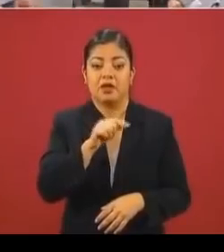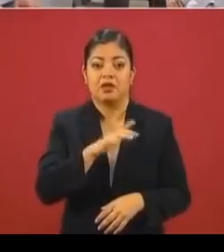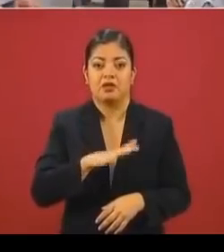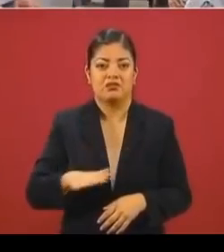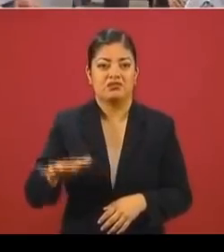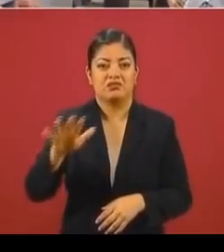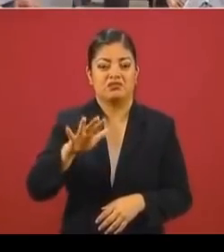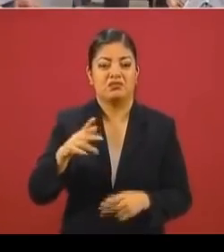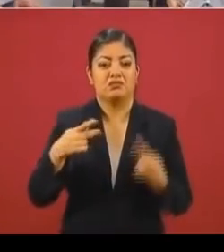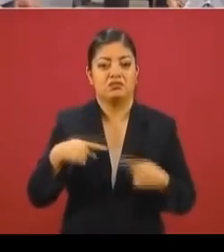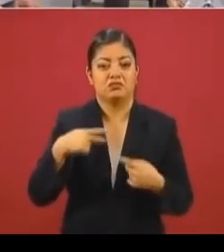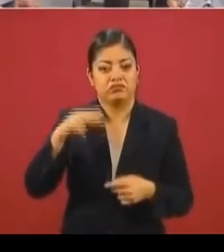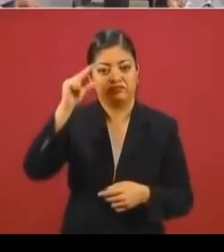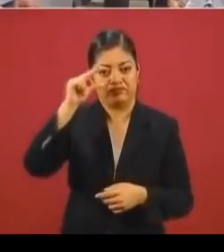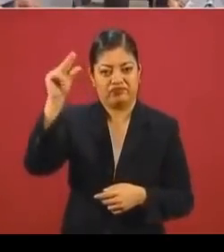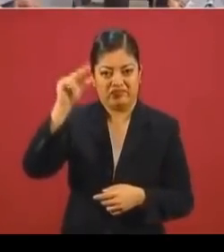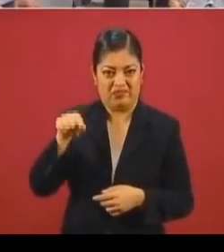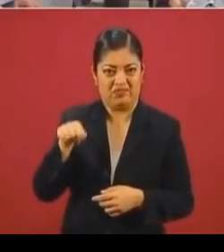o los intelectuales orgánicos,